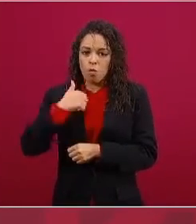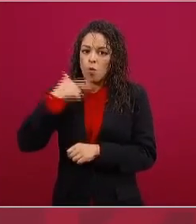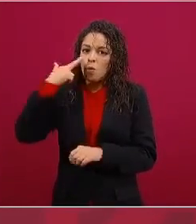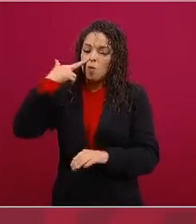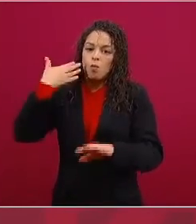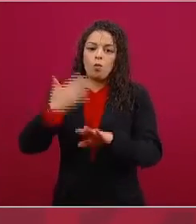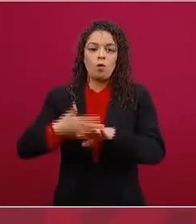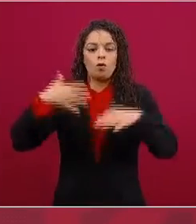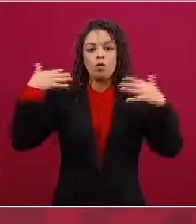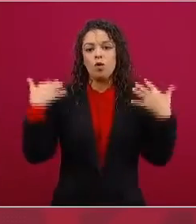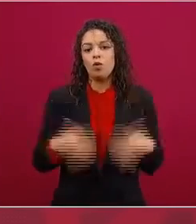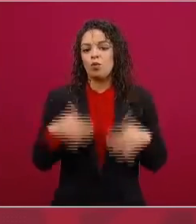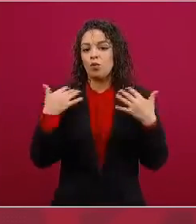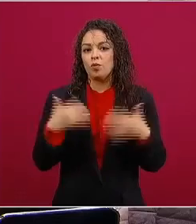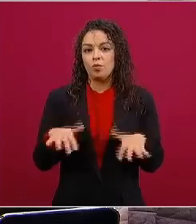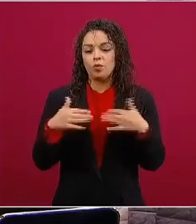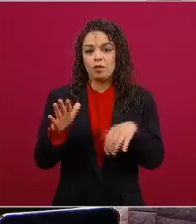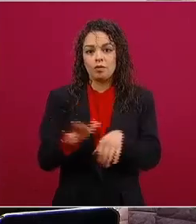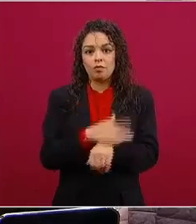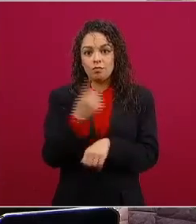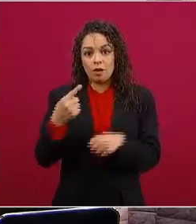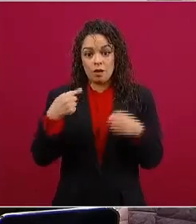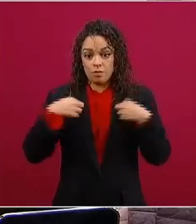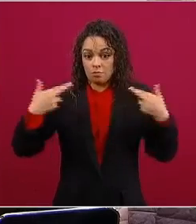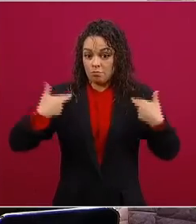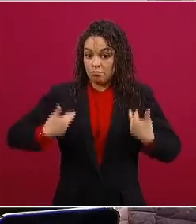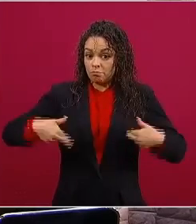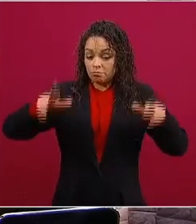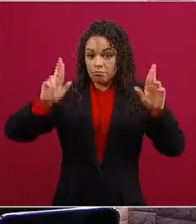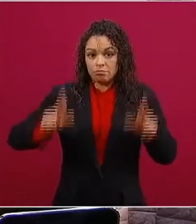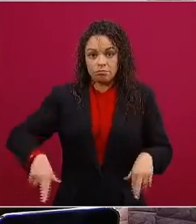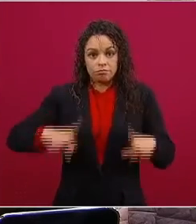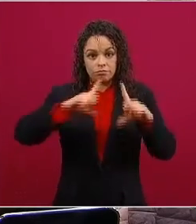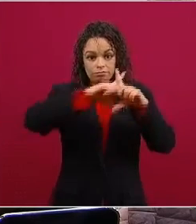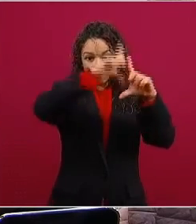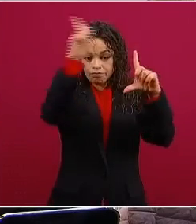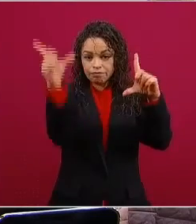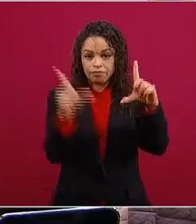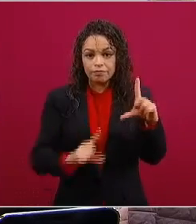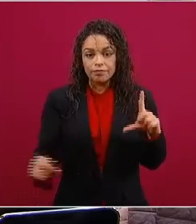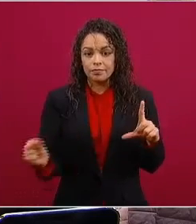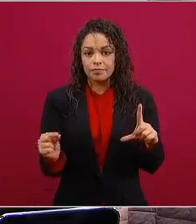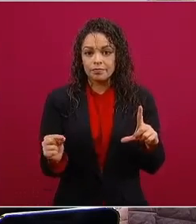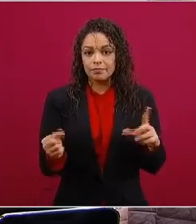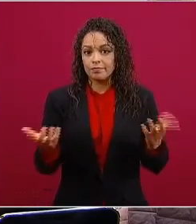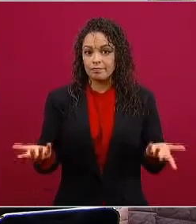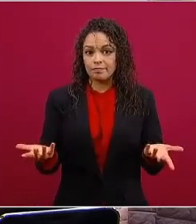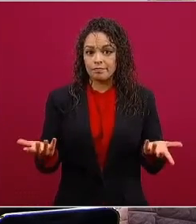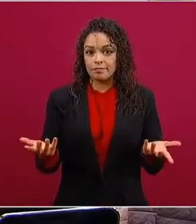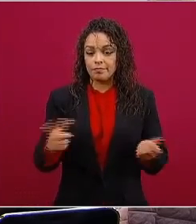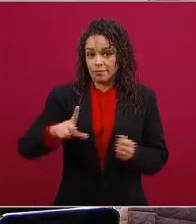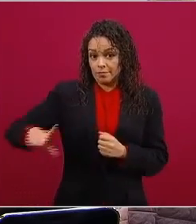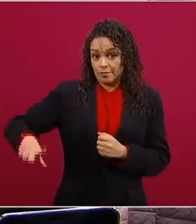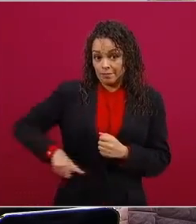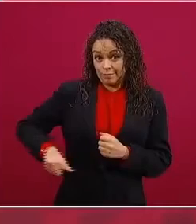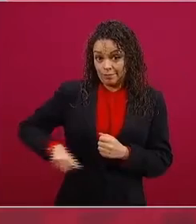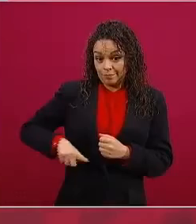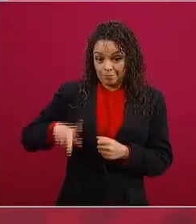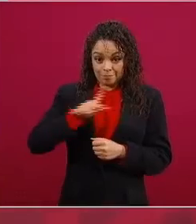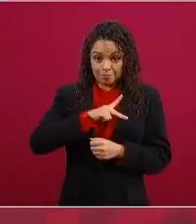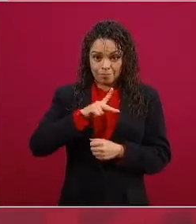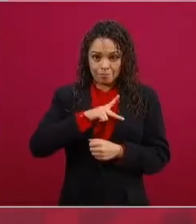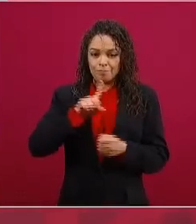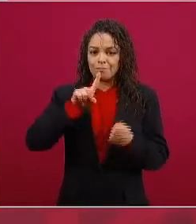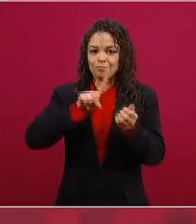Tengo que representar a todos, es un gobierno para ricos y para pobres.